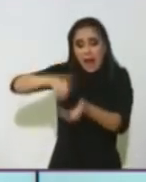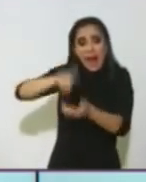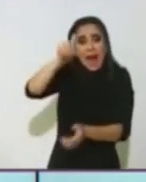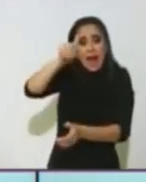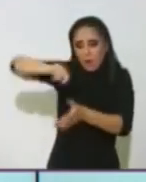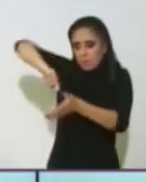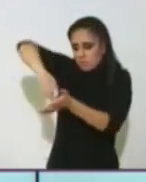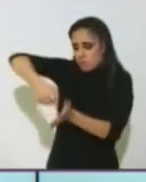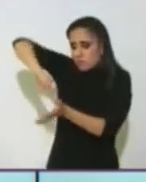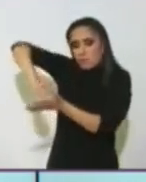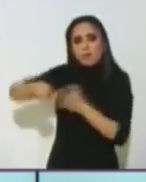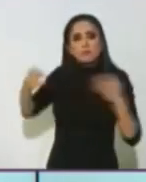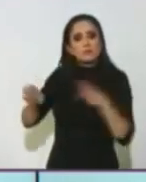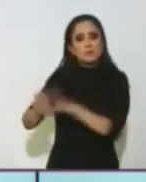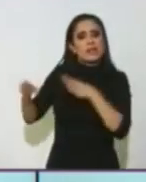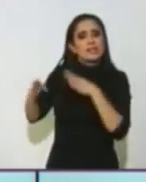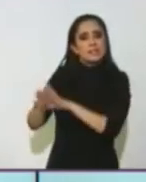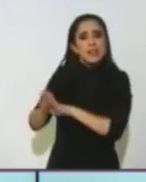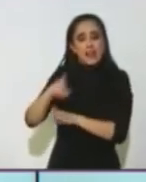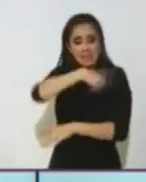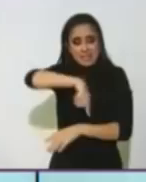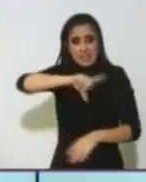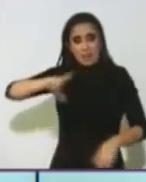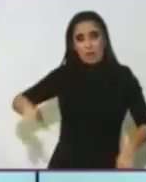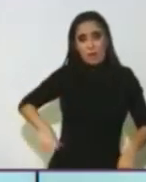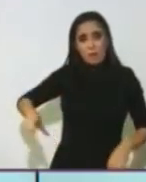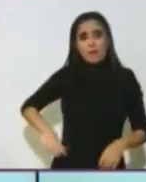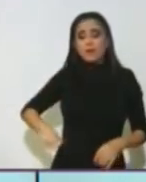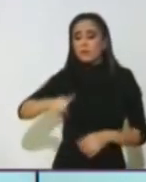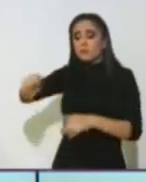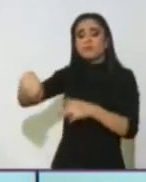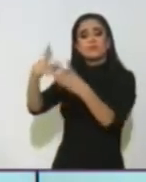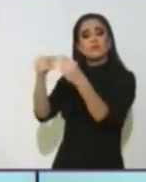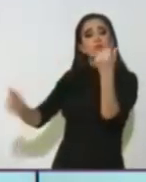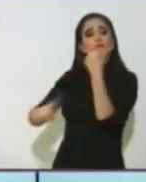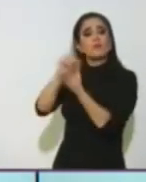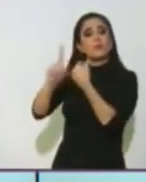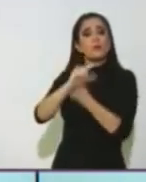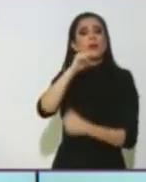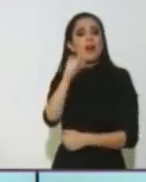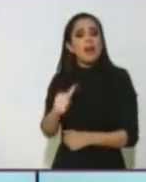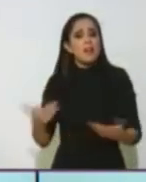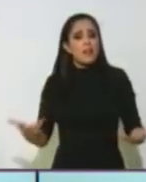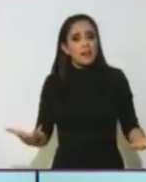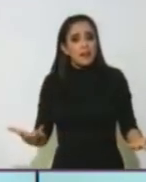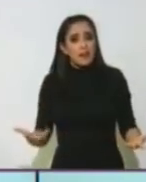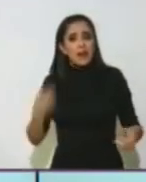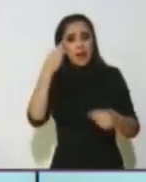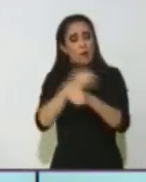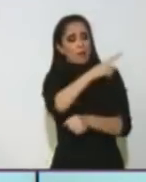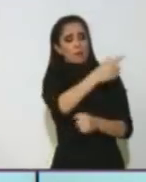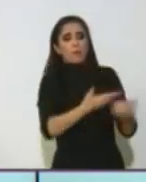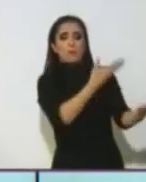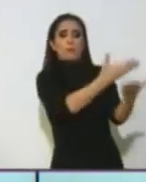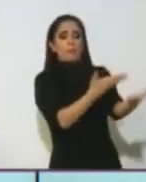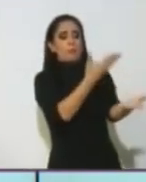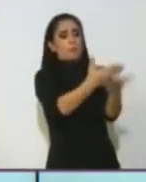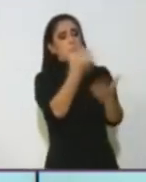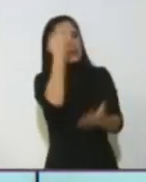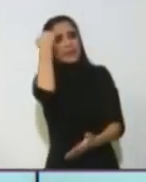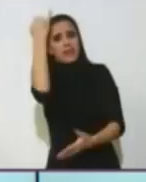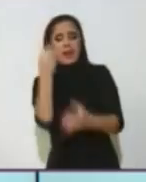nuestros flamantes gobernantes no han podido solucionar este problema y ahora vienen con nuevas innovaciones para